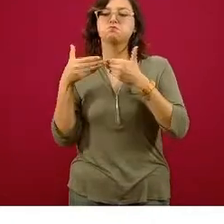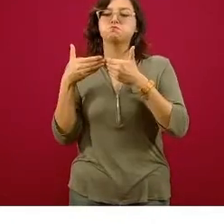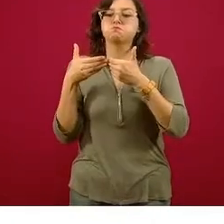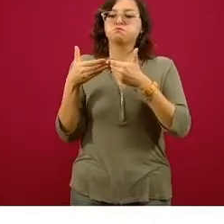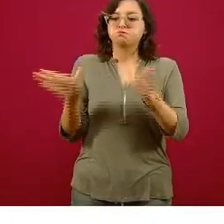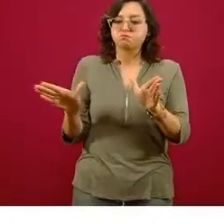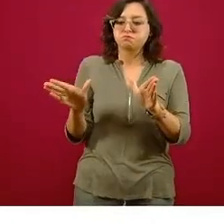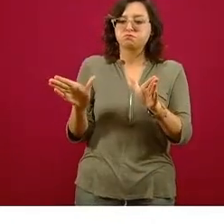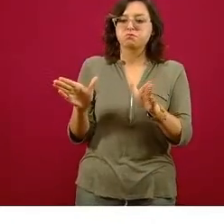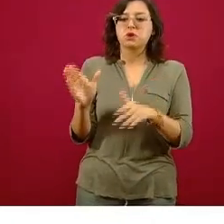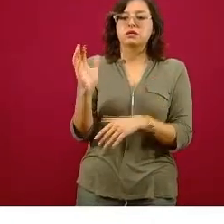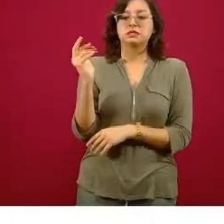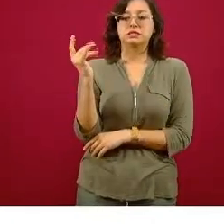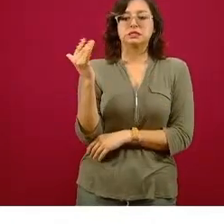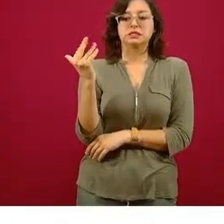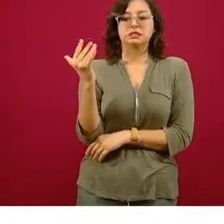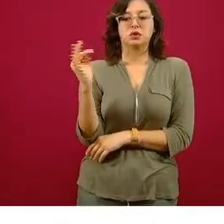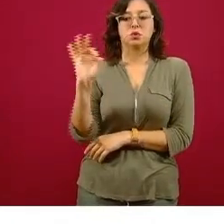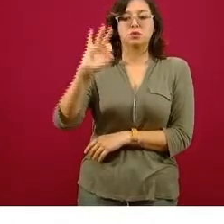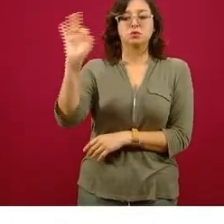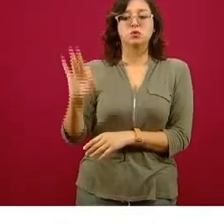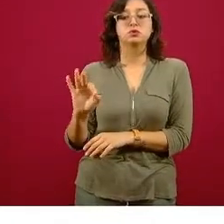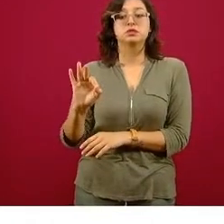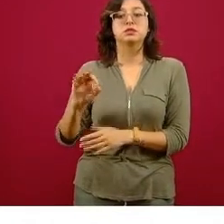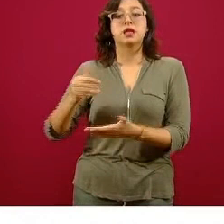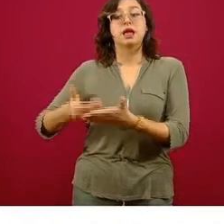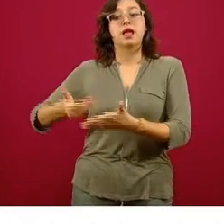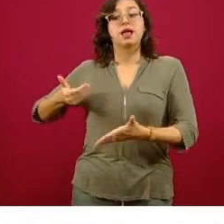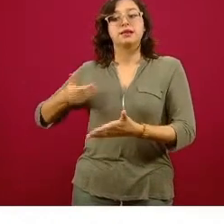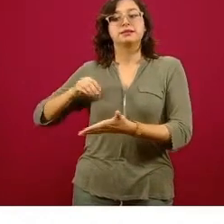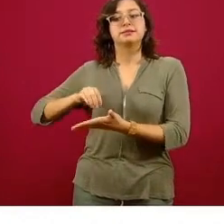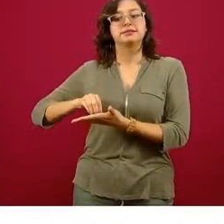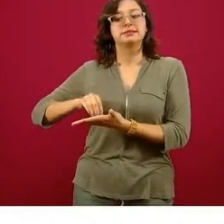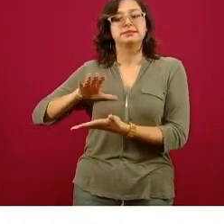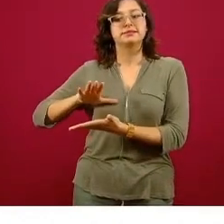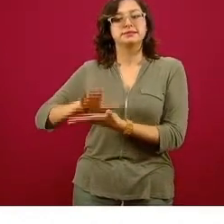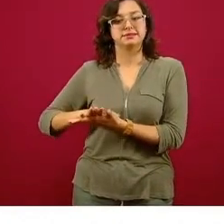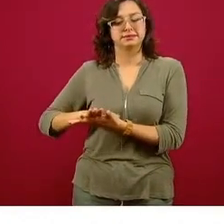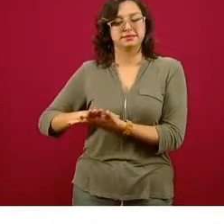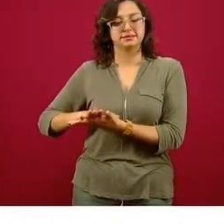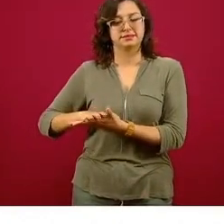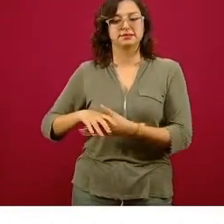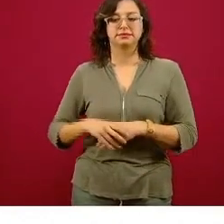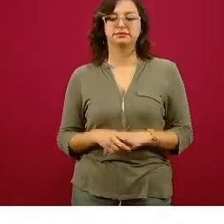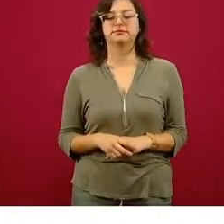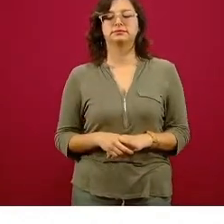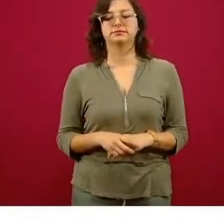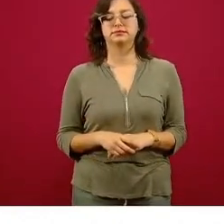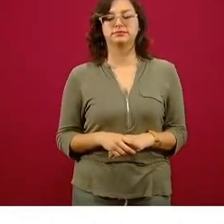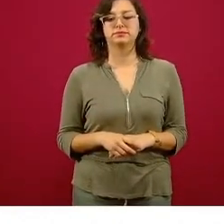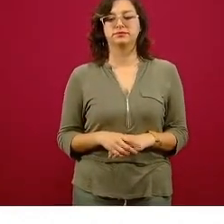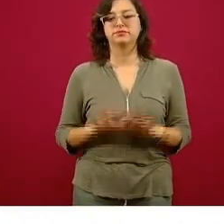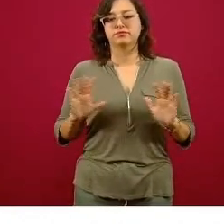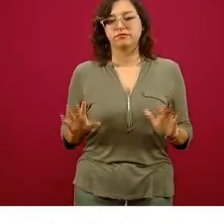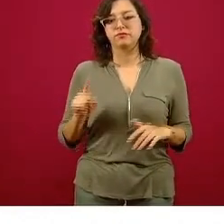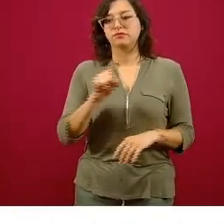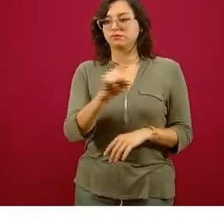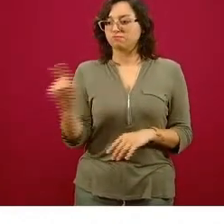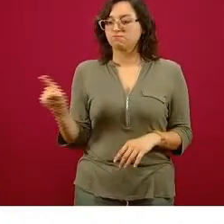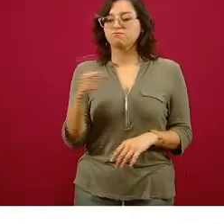sus locales, sin embargo, con un aforo restringido al 50%, y es algo que ellos